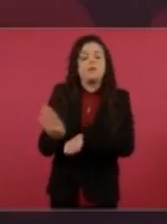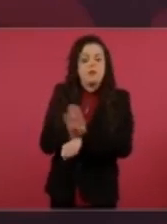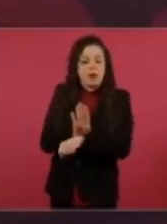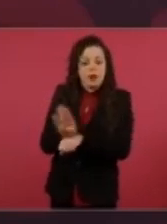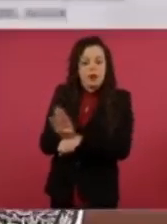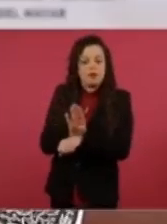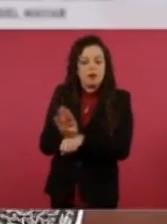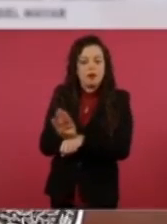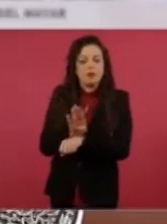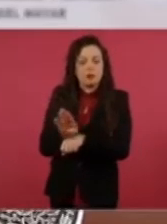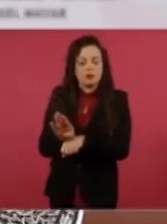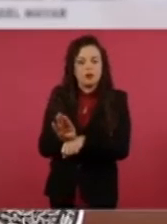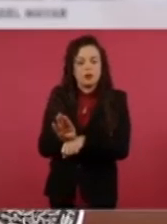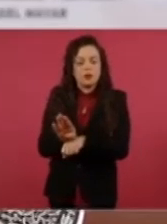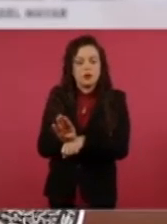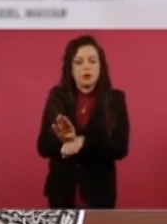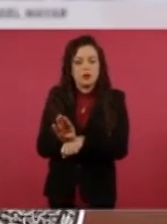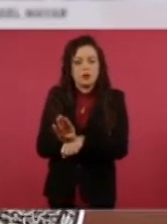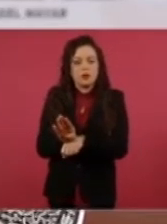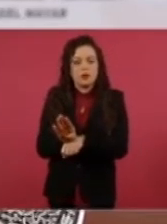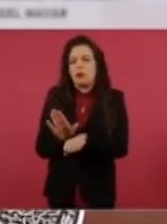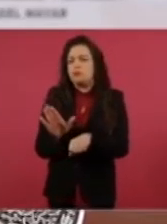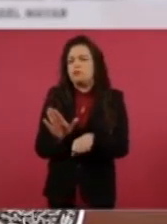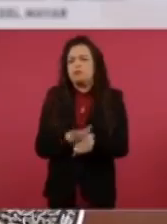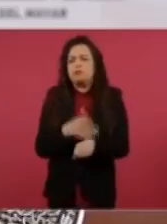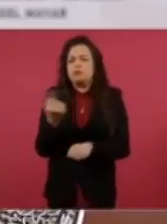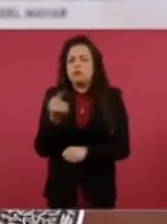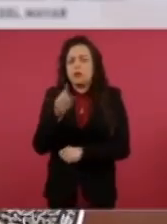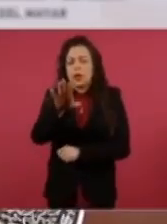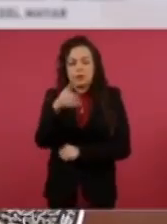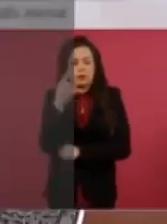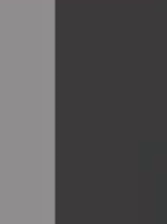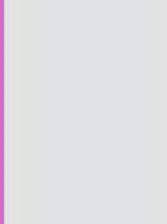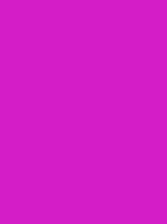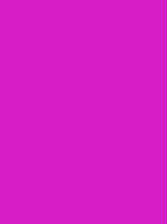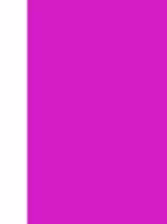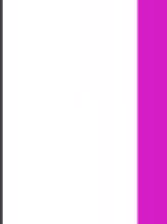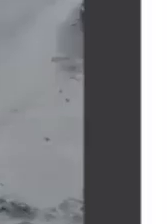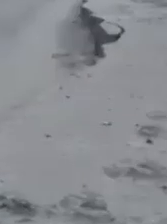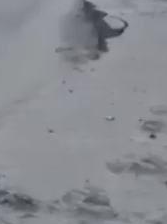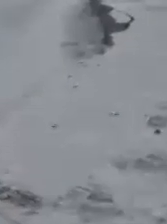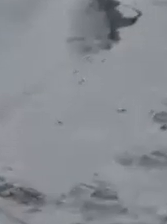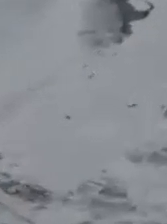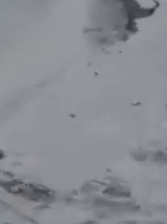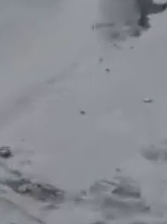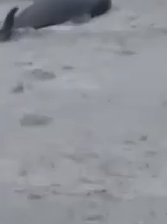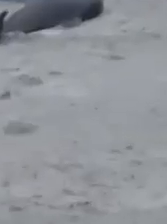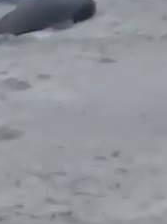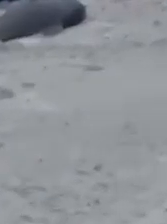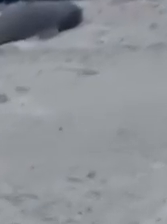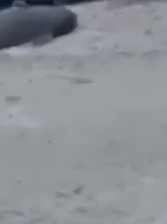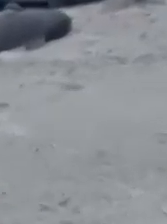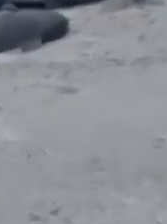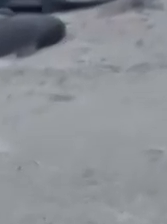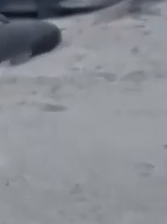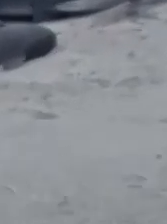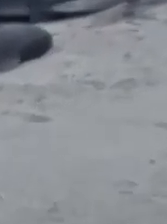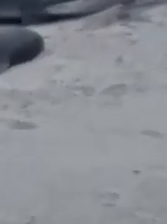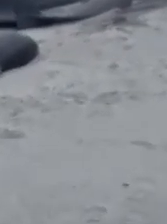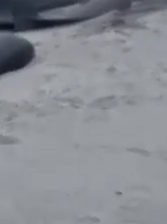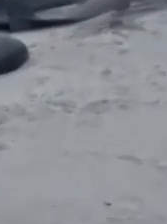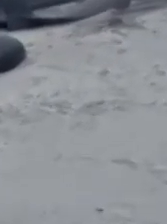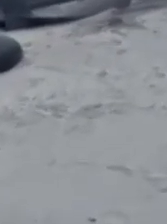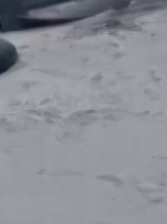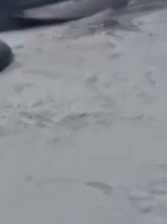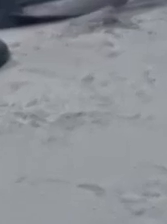pesos en este sexenio, informó el presidente Andrés Manuel López Obrador. Avistamiento masivo de ballenas en una playa